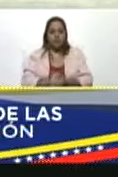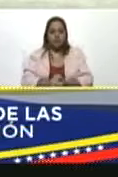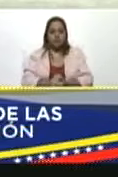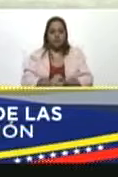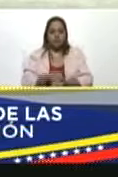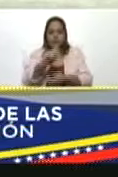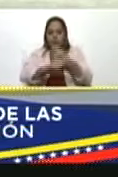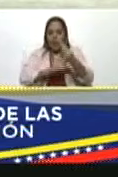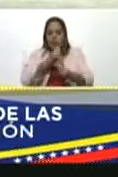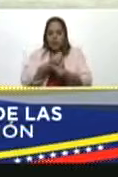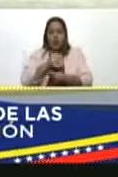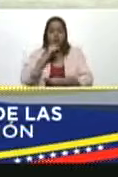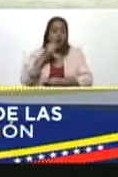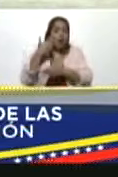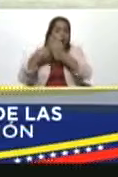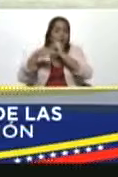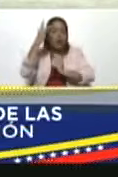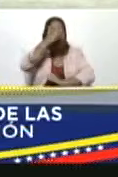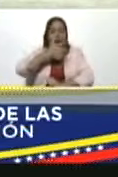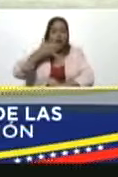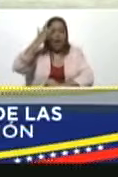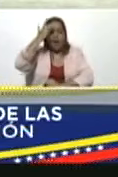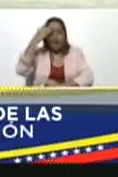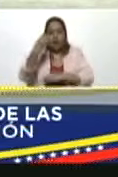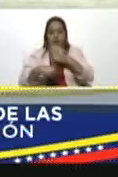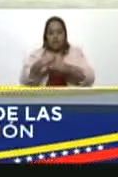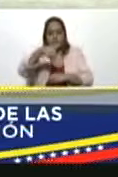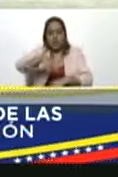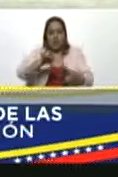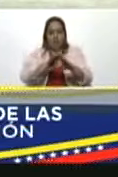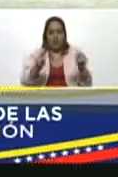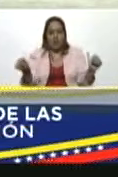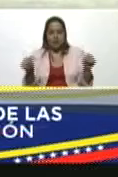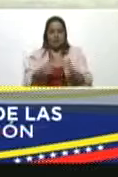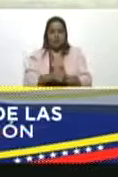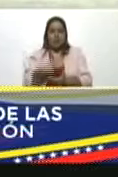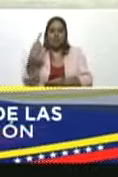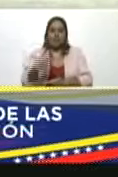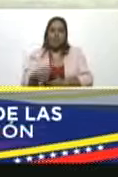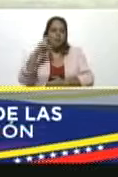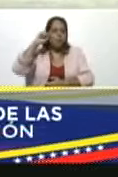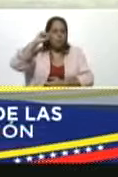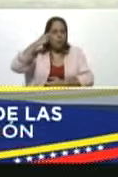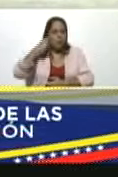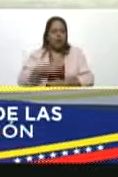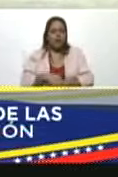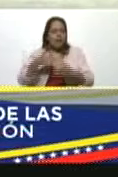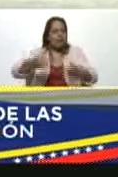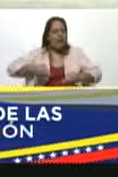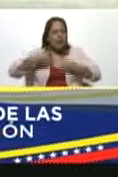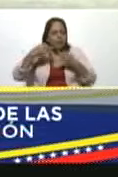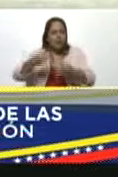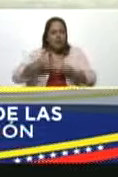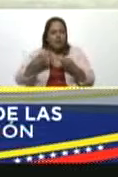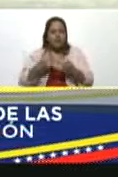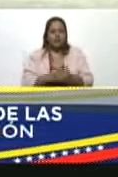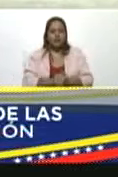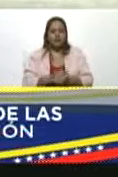dio de nuestros abuelos africanos se dio en esta tierra. Y debemos recordarlo por siempre.